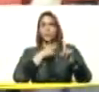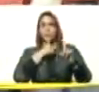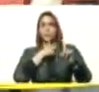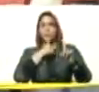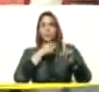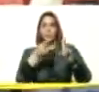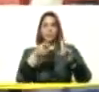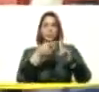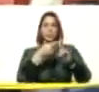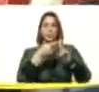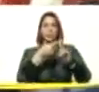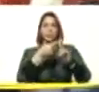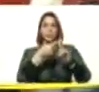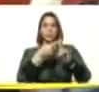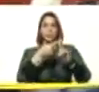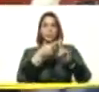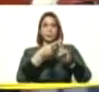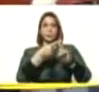segunda R,